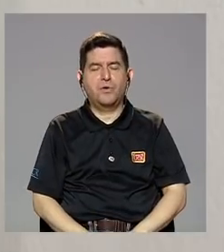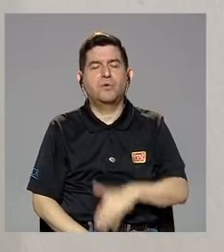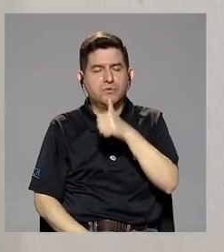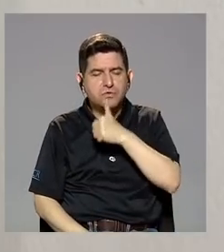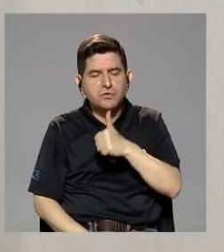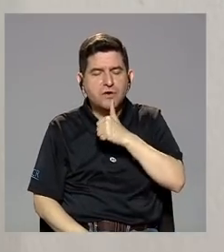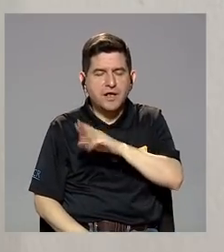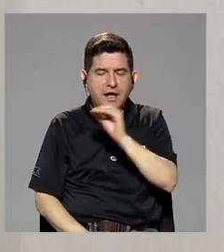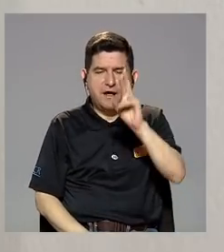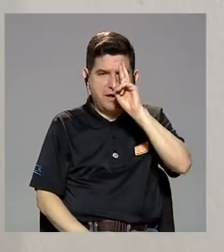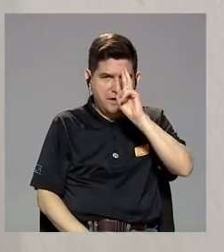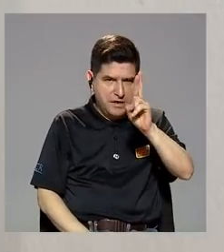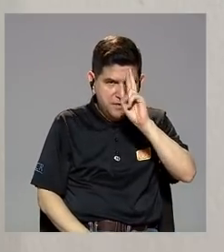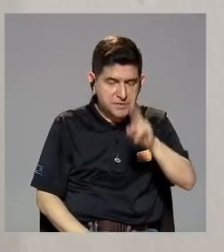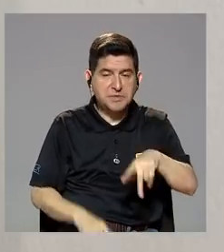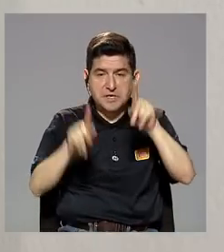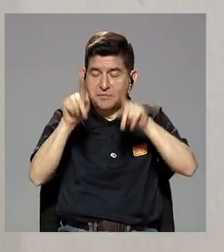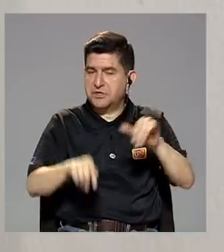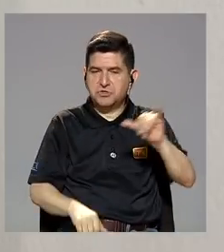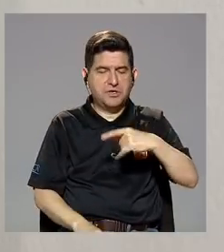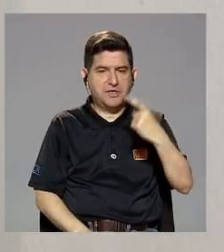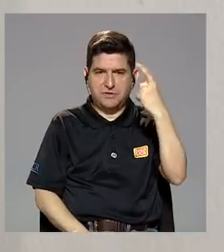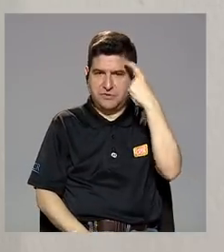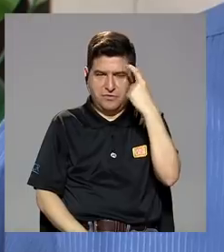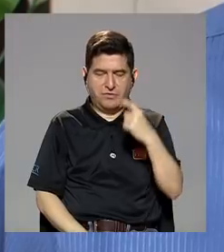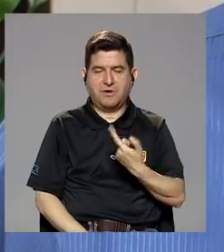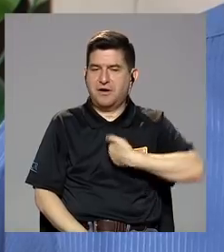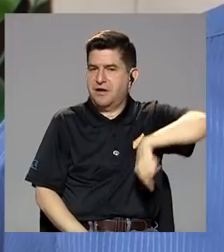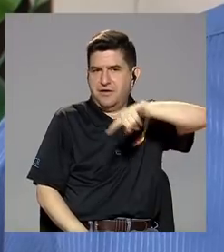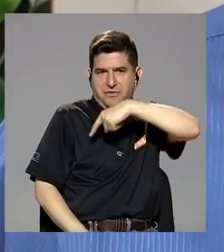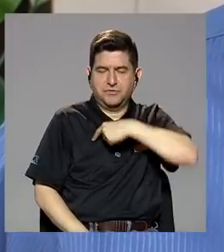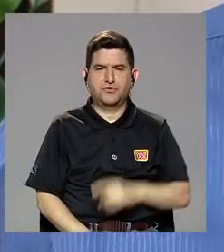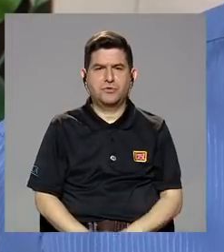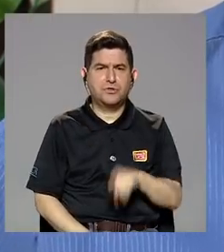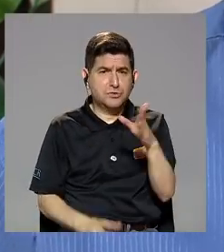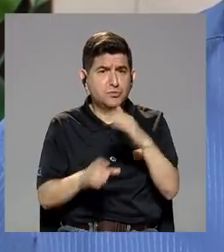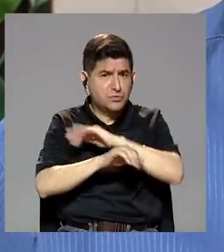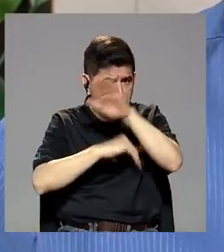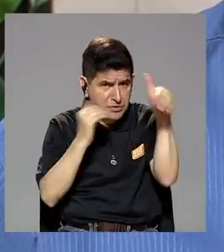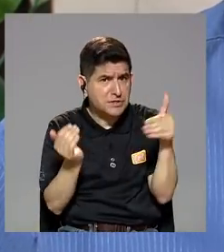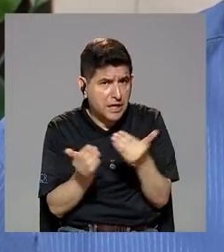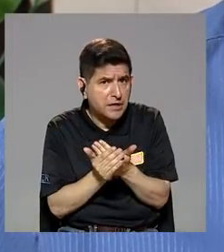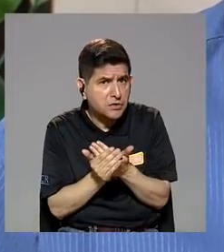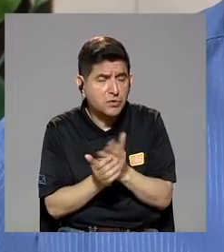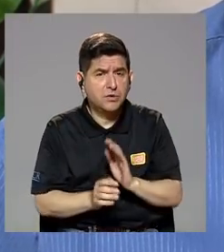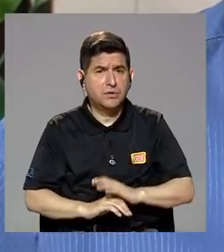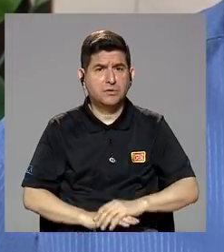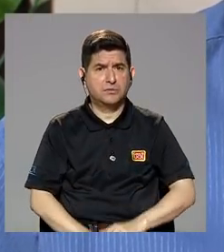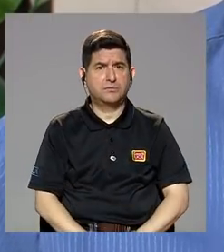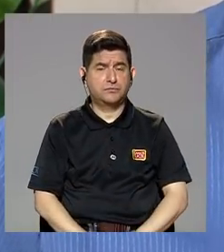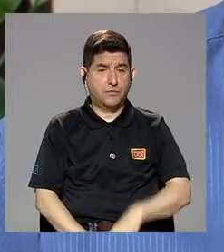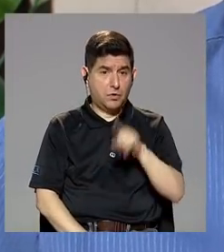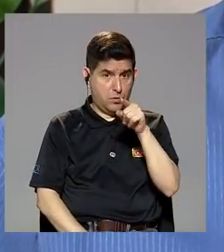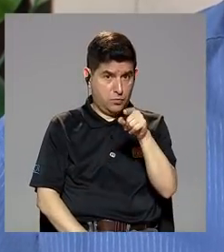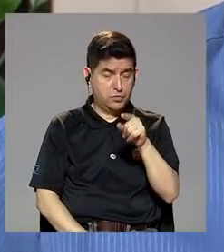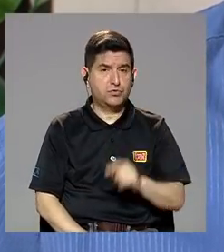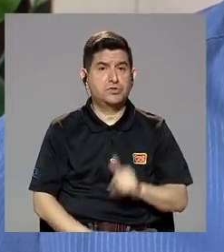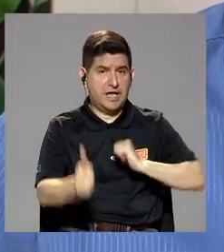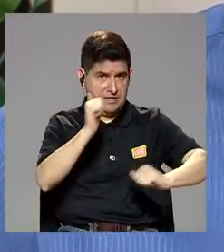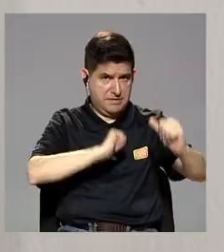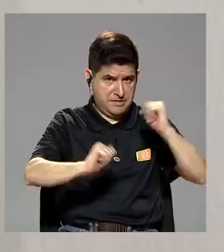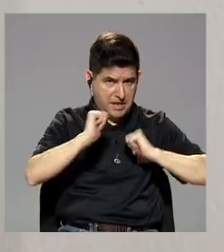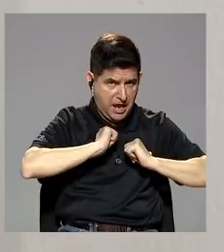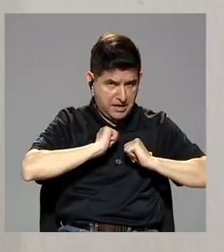tolerancia y el respeto por aquellos que no piensan igual que nosotros hemos hecho de todo porque inclusive esto pasa de hacer